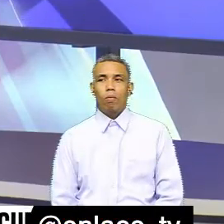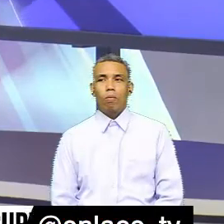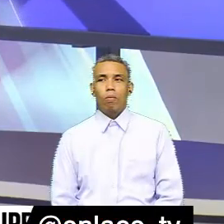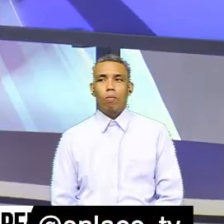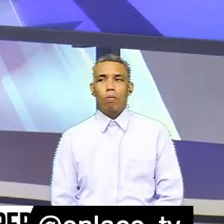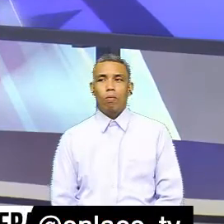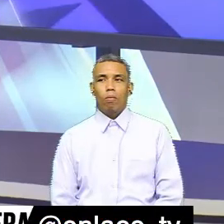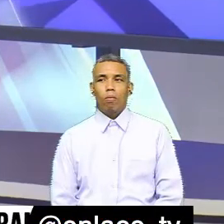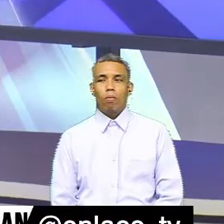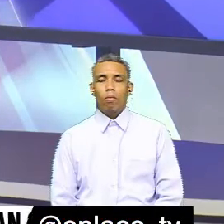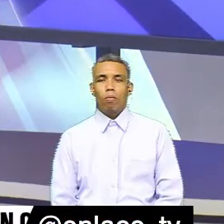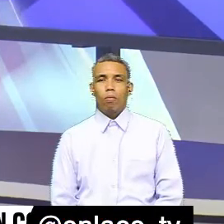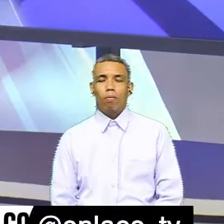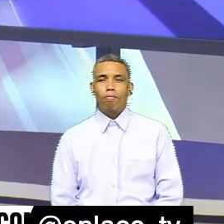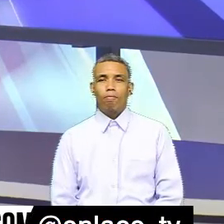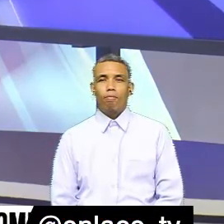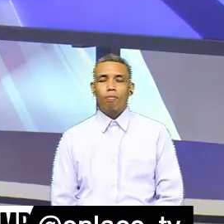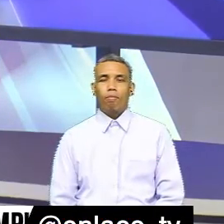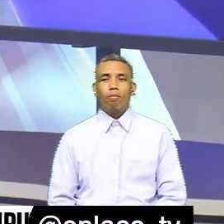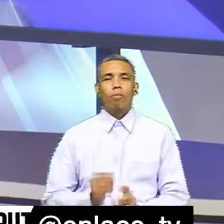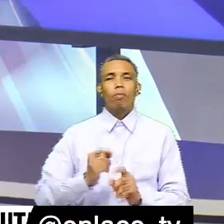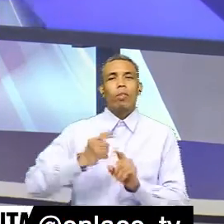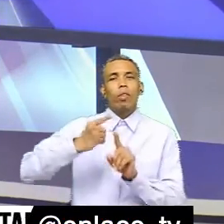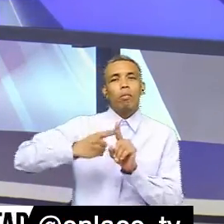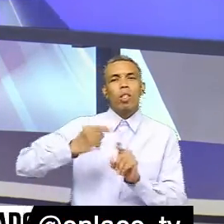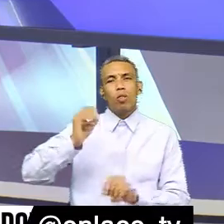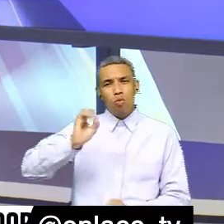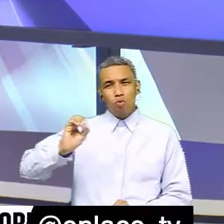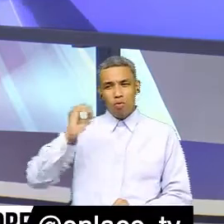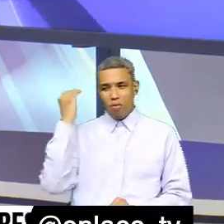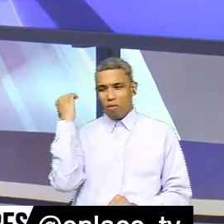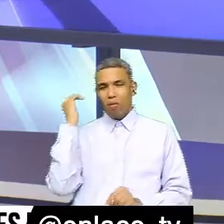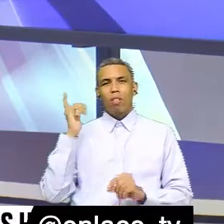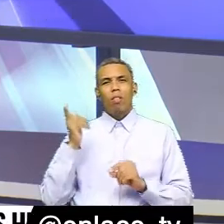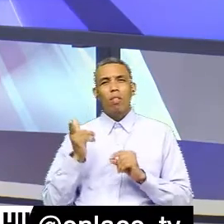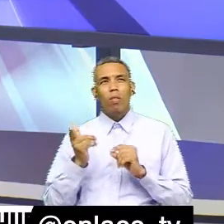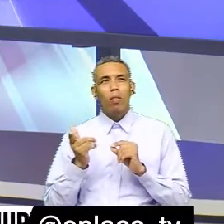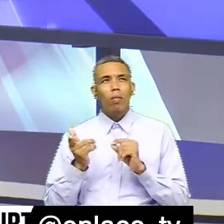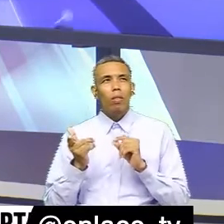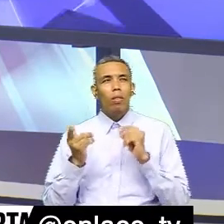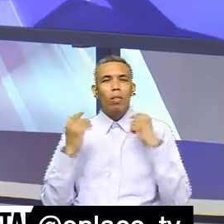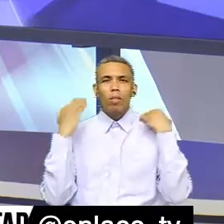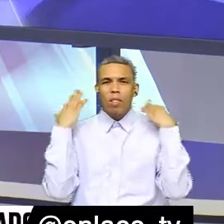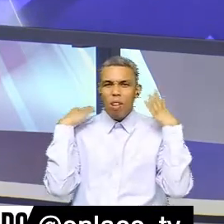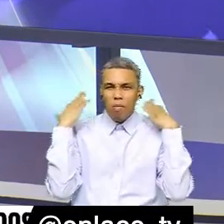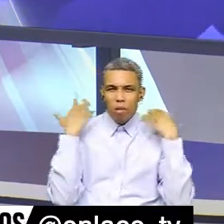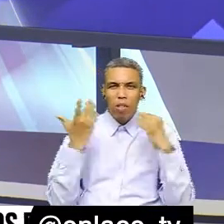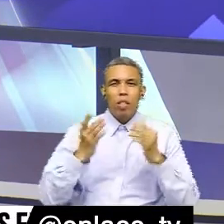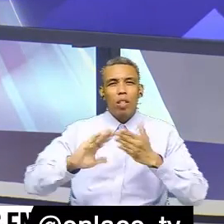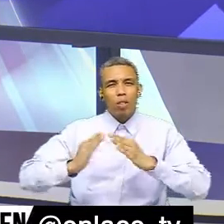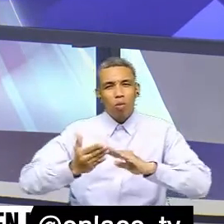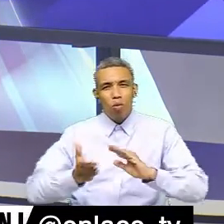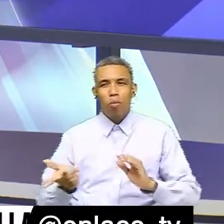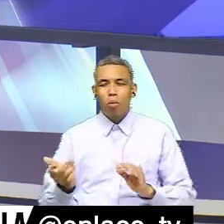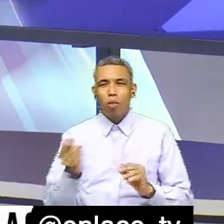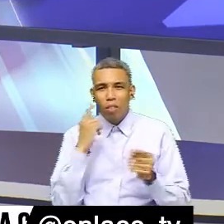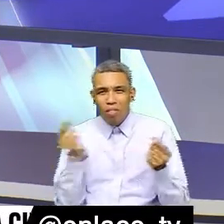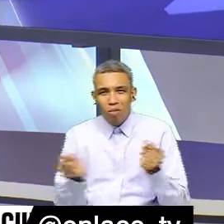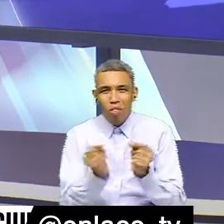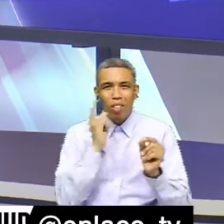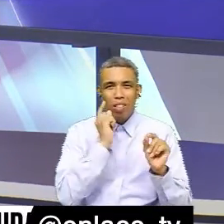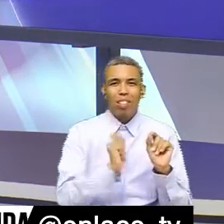el pasado mes de octubre las comunidades campesinas residentes en inmediaciones del embalse tocó coro de la central hidroeléctrica sogamoso de esa gente